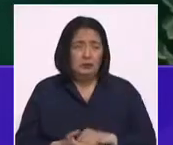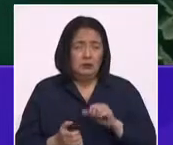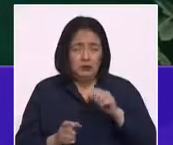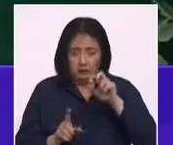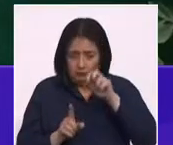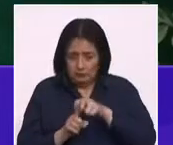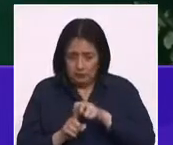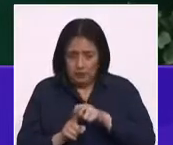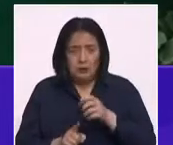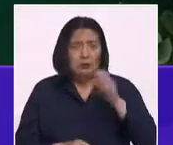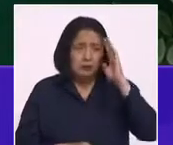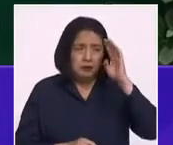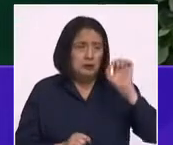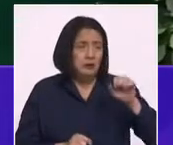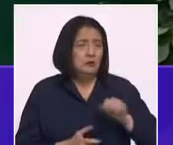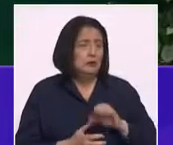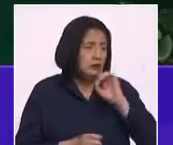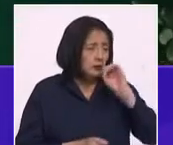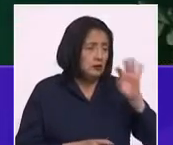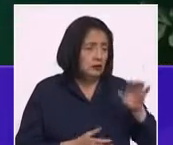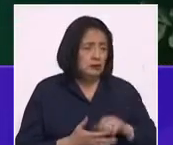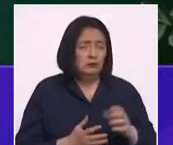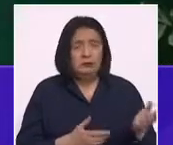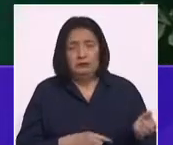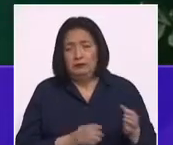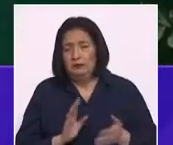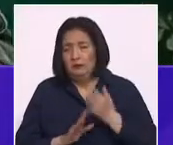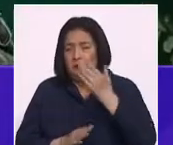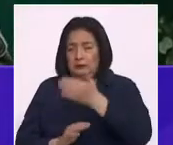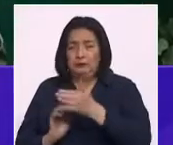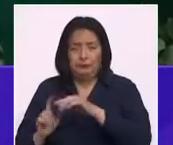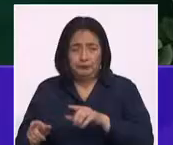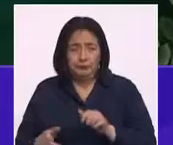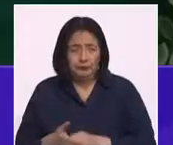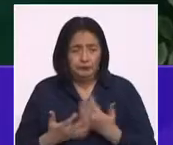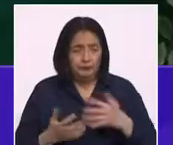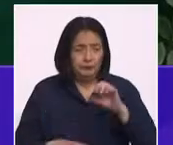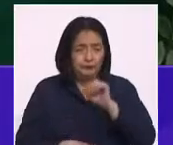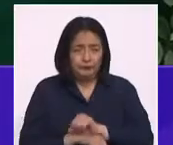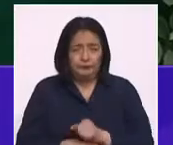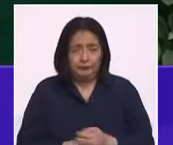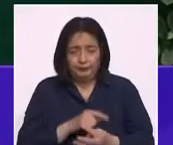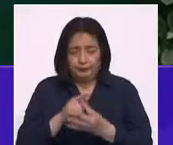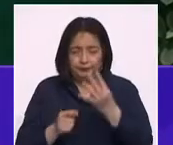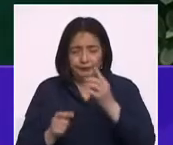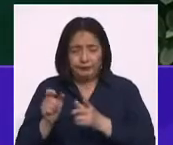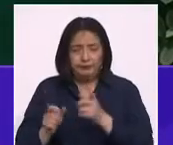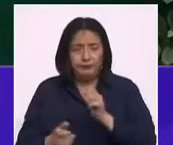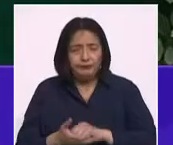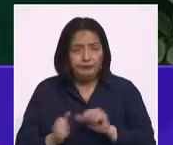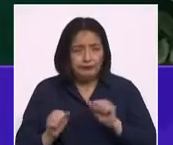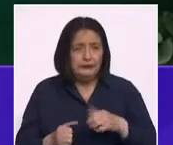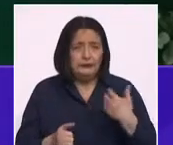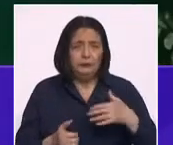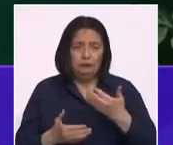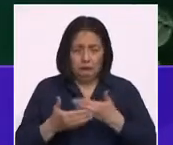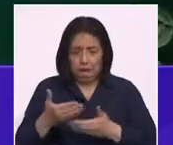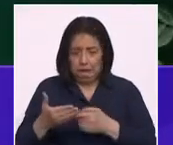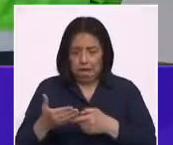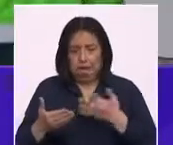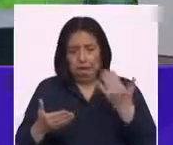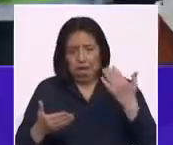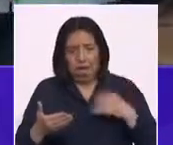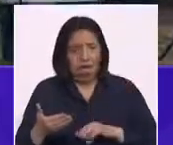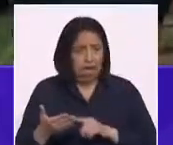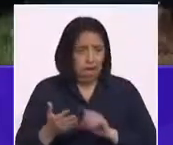dio cuenta a la Policía Nacional. Ellos de inmediato se trasladaron hasta el lugar, dando con la captura de cuatro sujetos que presentan antecedentes